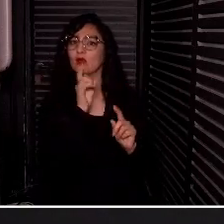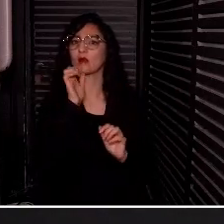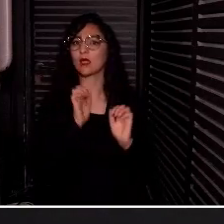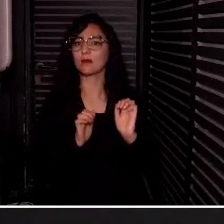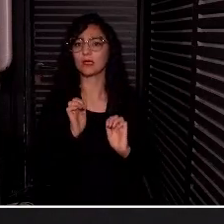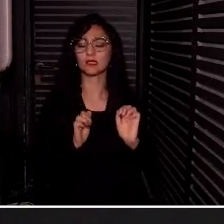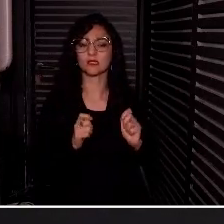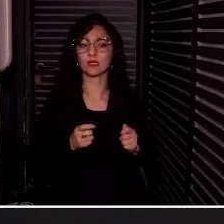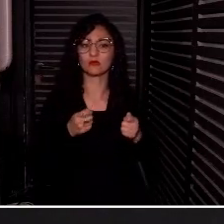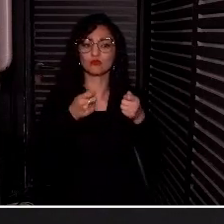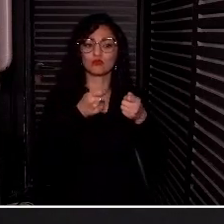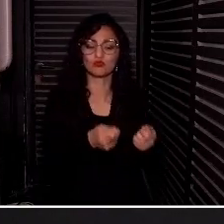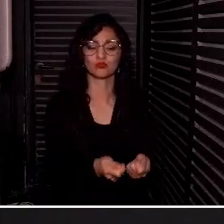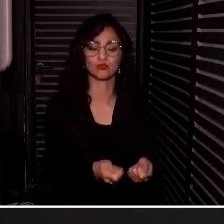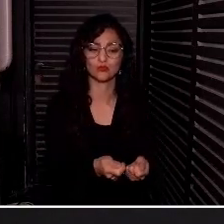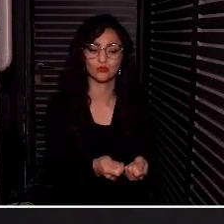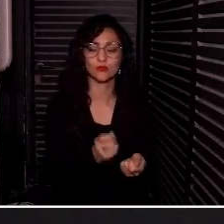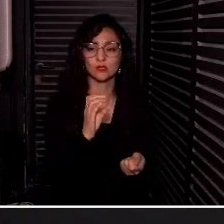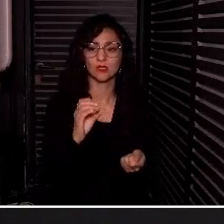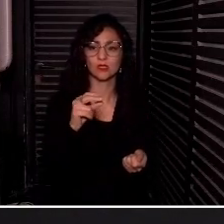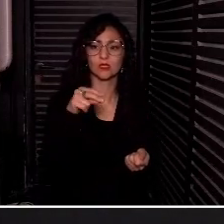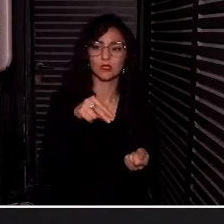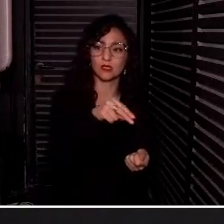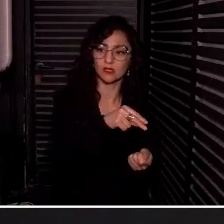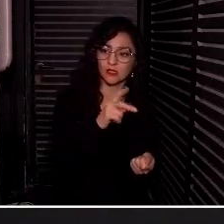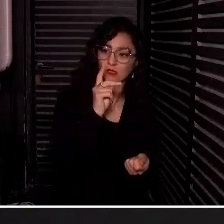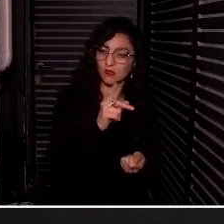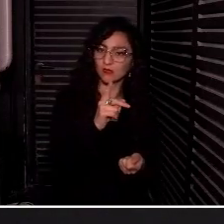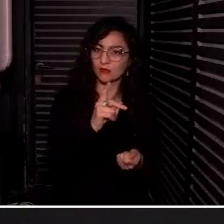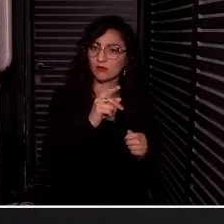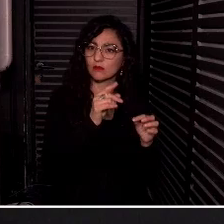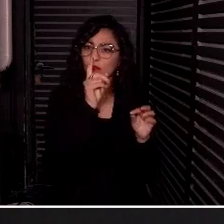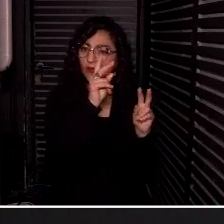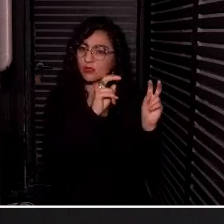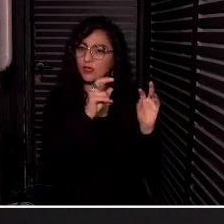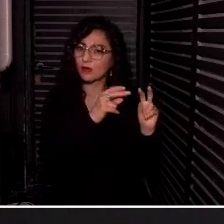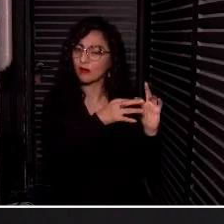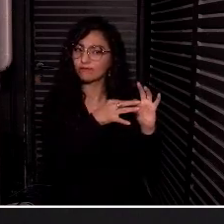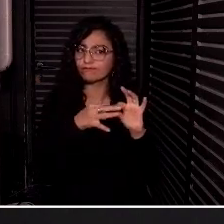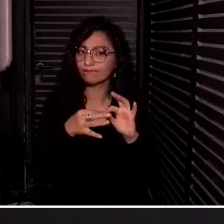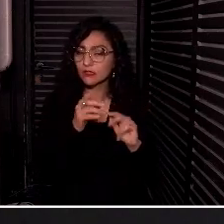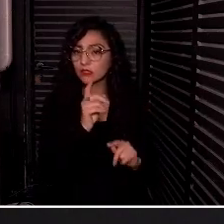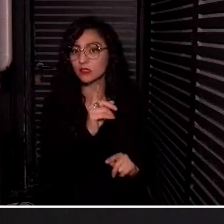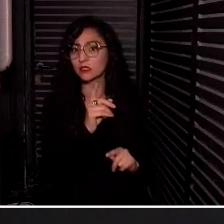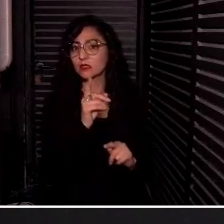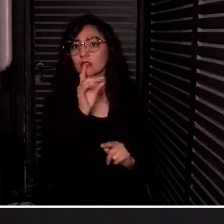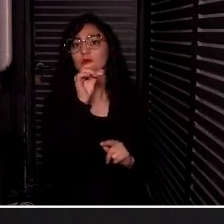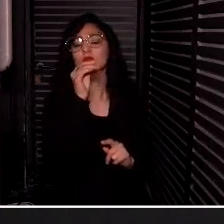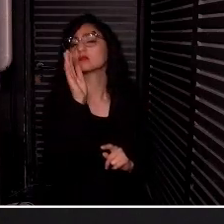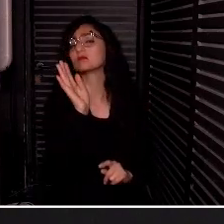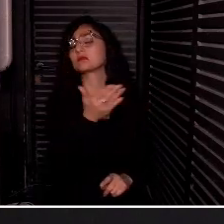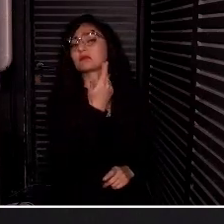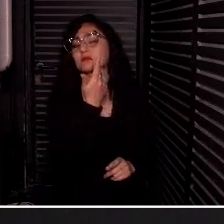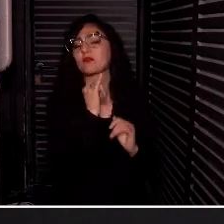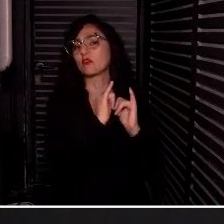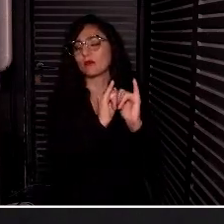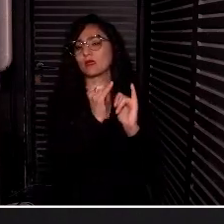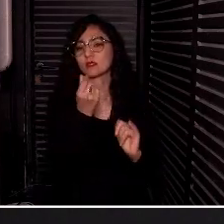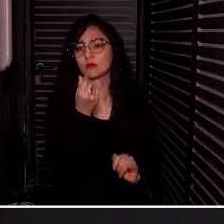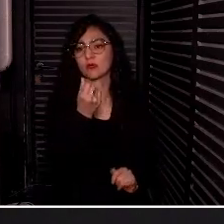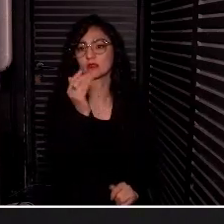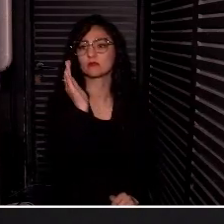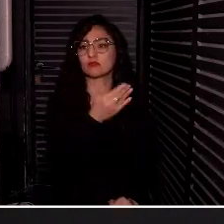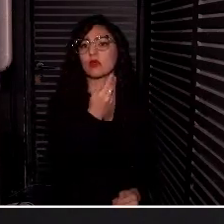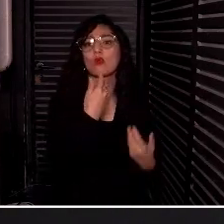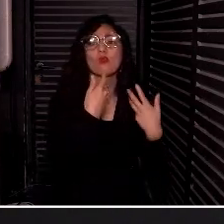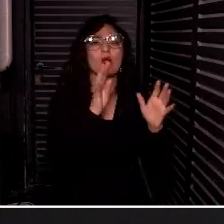quitar un auspicio a CNN a propósito de una línea editorial eso es un dato y pasa ya y les puede pasar los